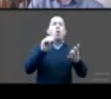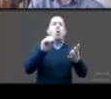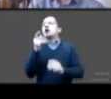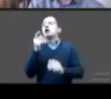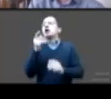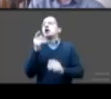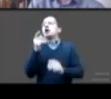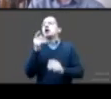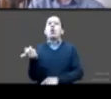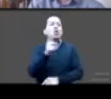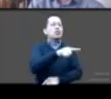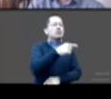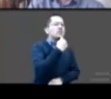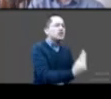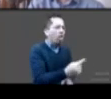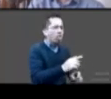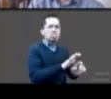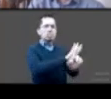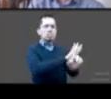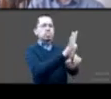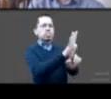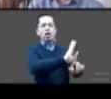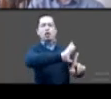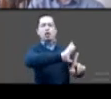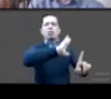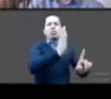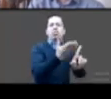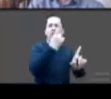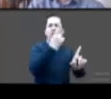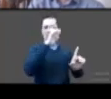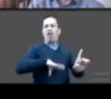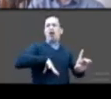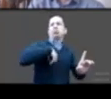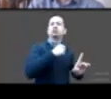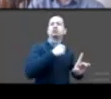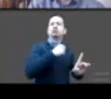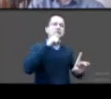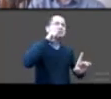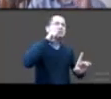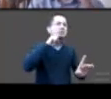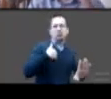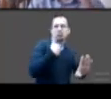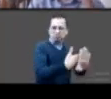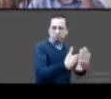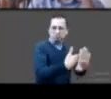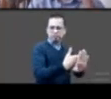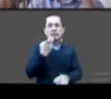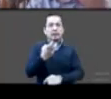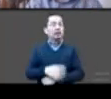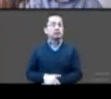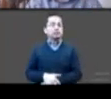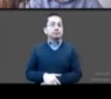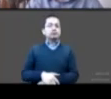llegar hacia los niños para posteriormente abusar sexualmente de ellos. Siguiente, por favor.